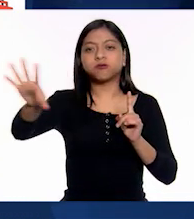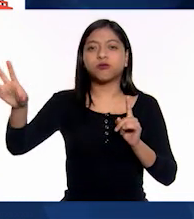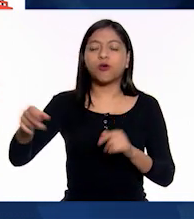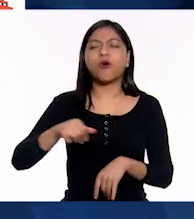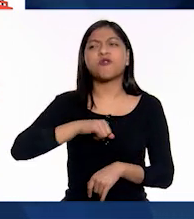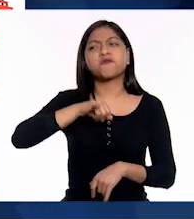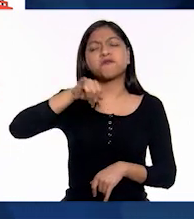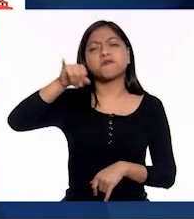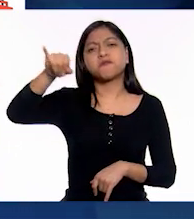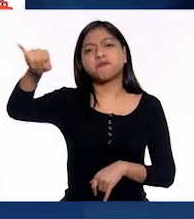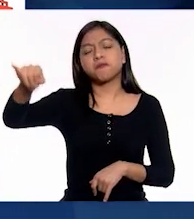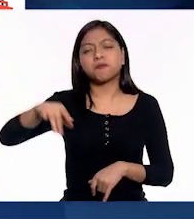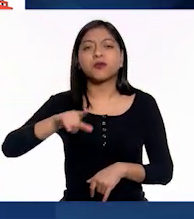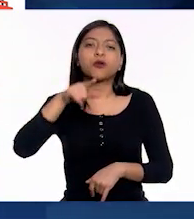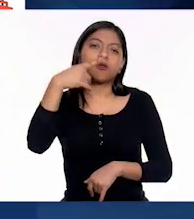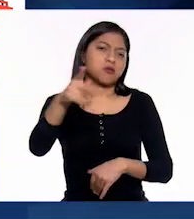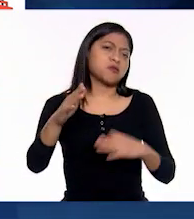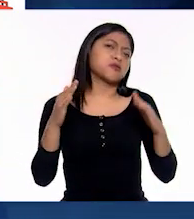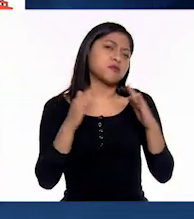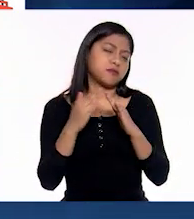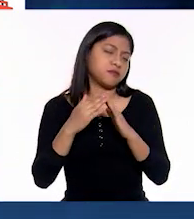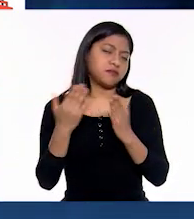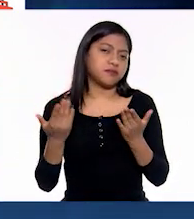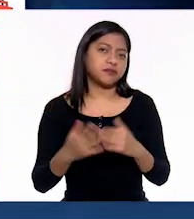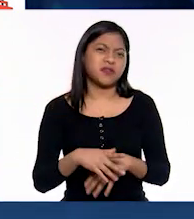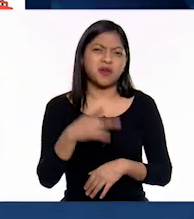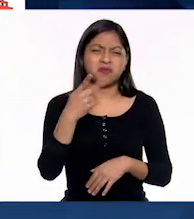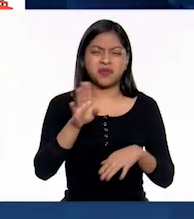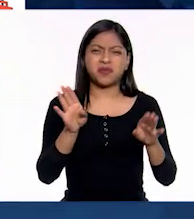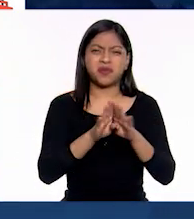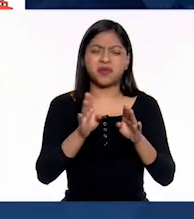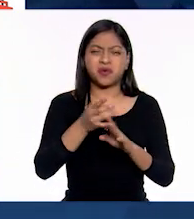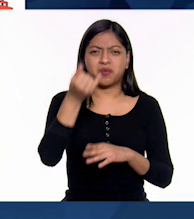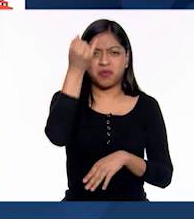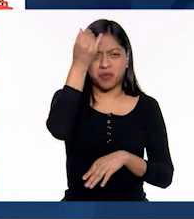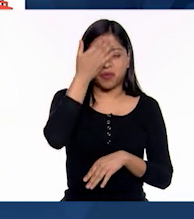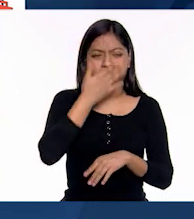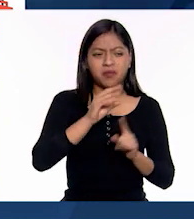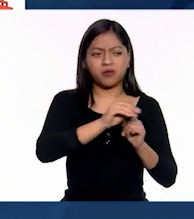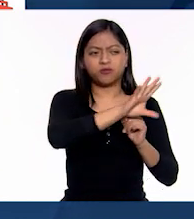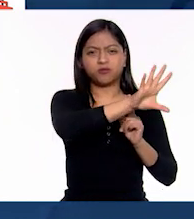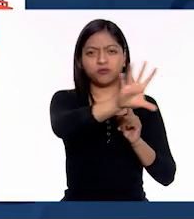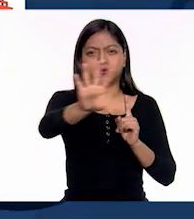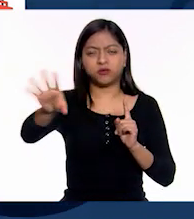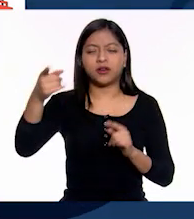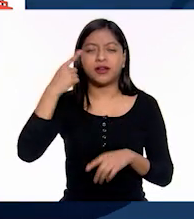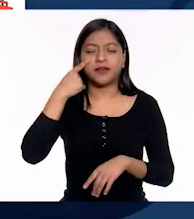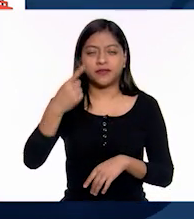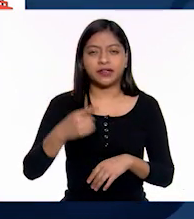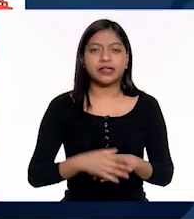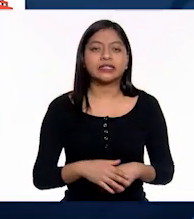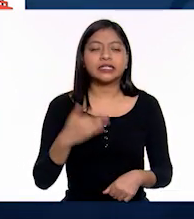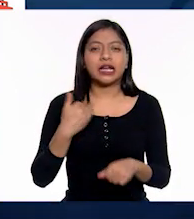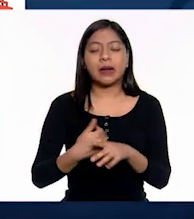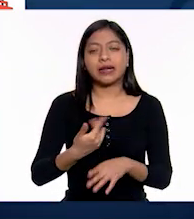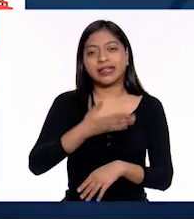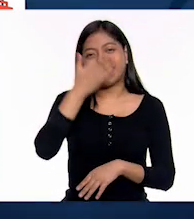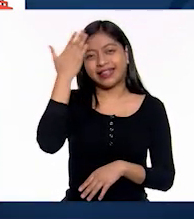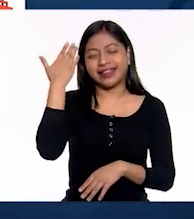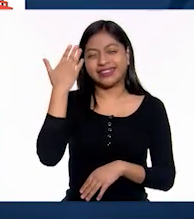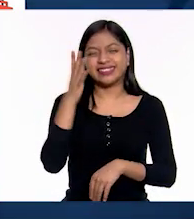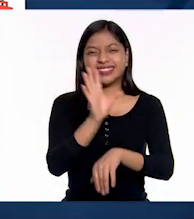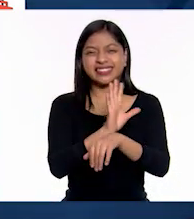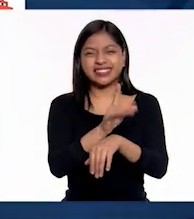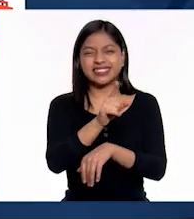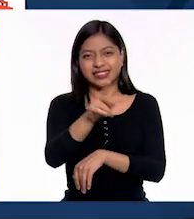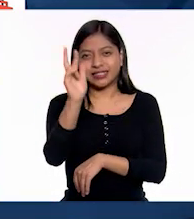el televisor de tu casa. Pero, ¿cómo se producen esas imágenes? El sistema es similar al que utilizan en el cine. Se